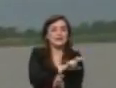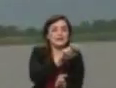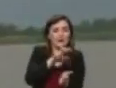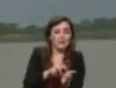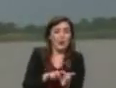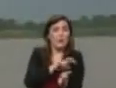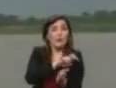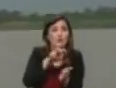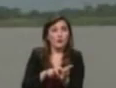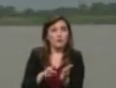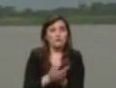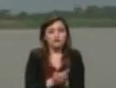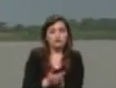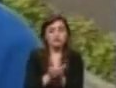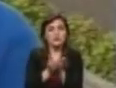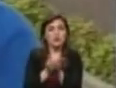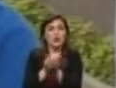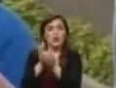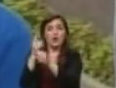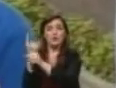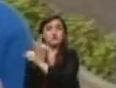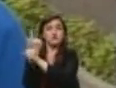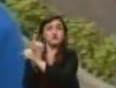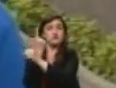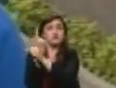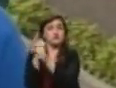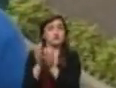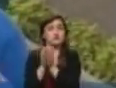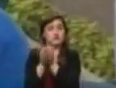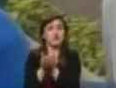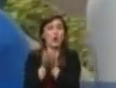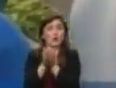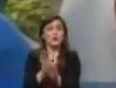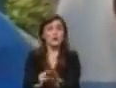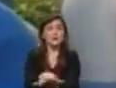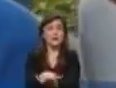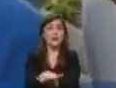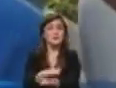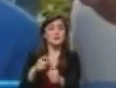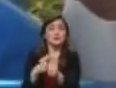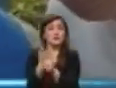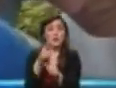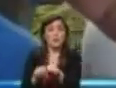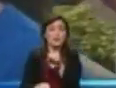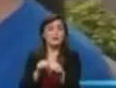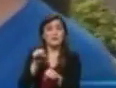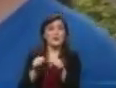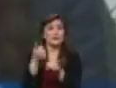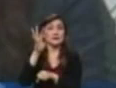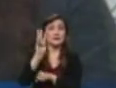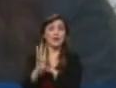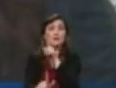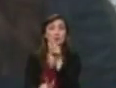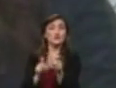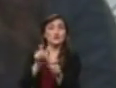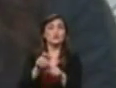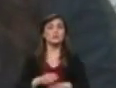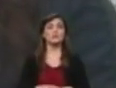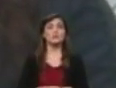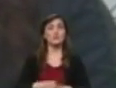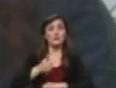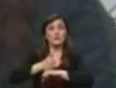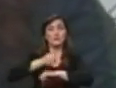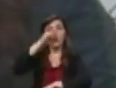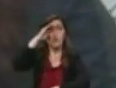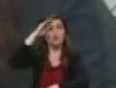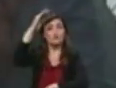también casi les juega una mala pasada. En el primer bote creo que salimos de los que íbamos en bicicleta, fuimos 16 personas. El capitán de la embarcación